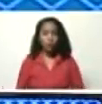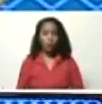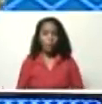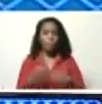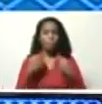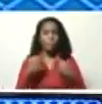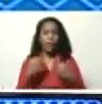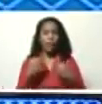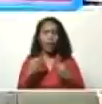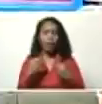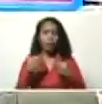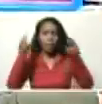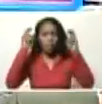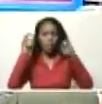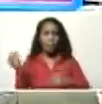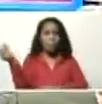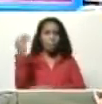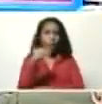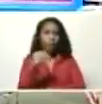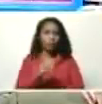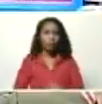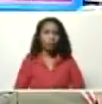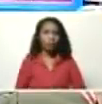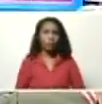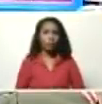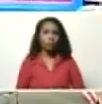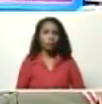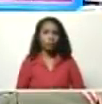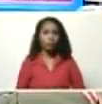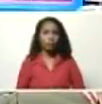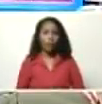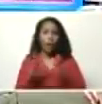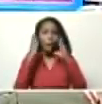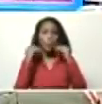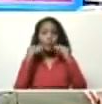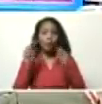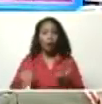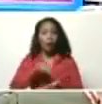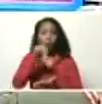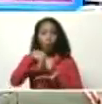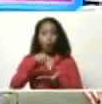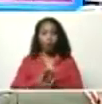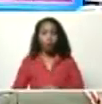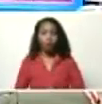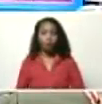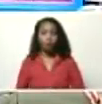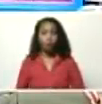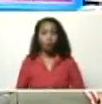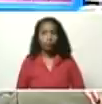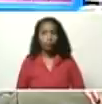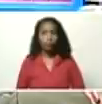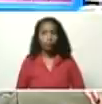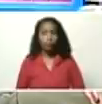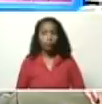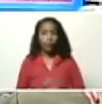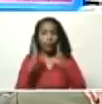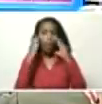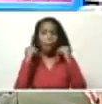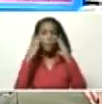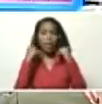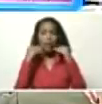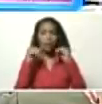para nutrirnos cada vez más de la experiencia nacional, de la